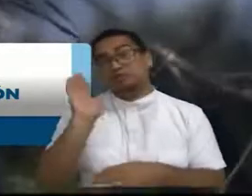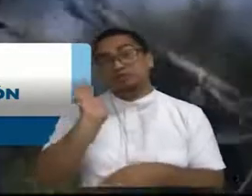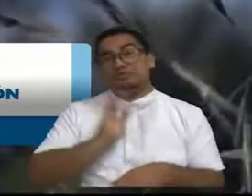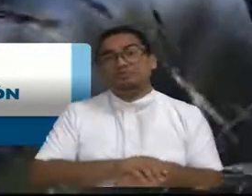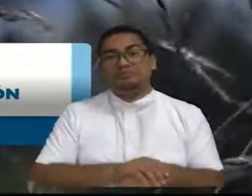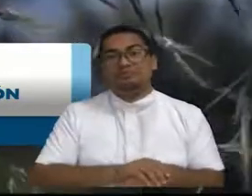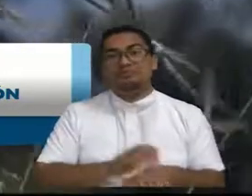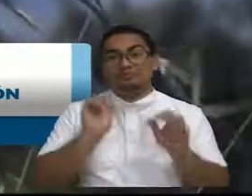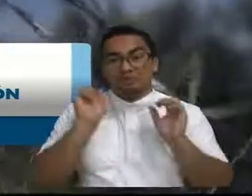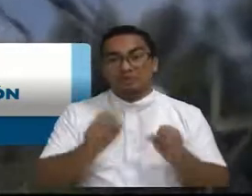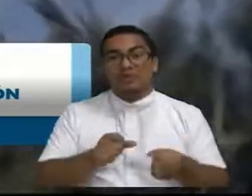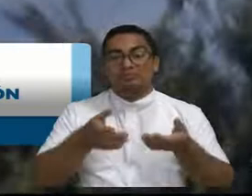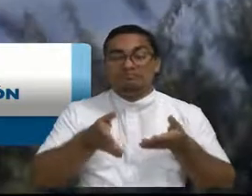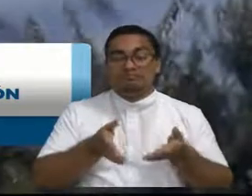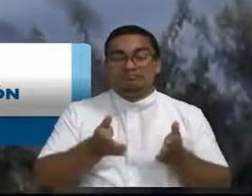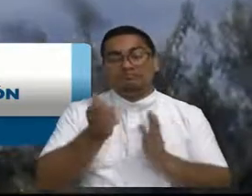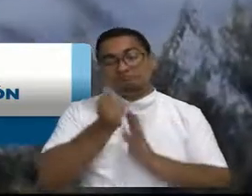llevarlo.